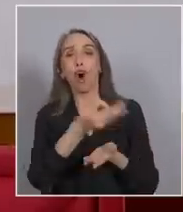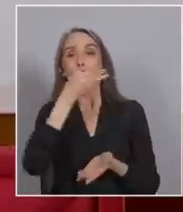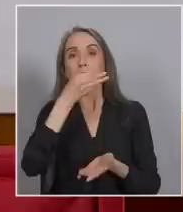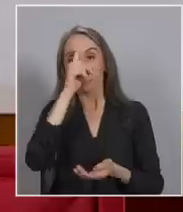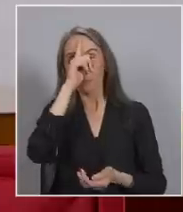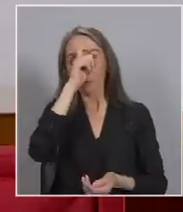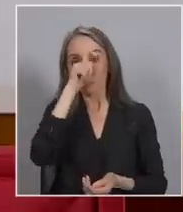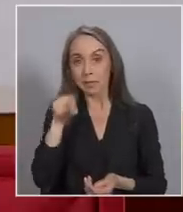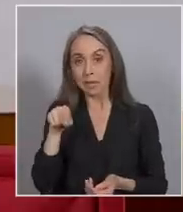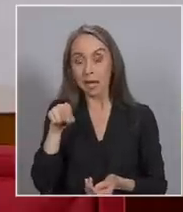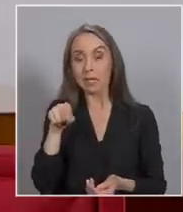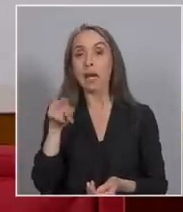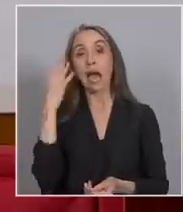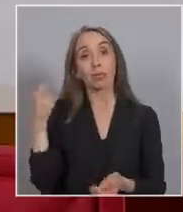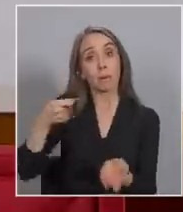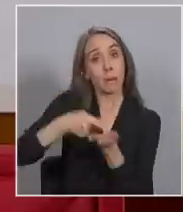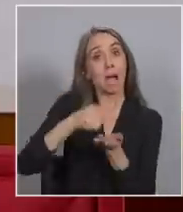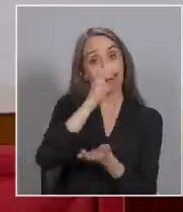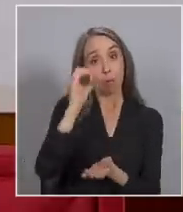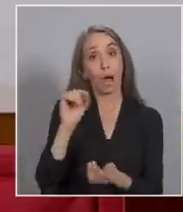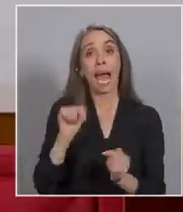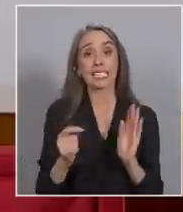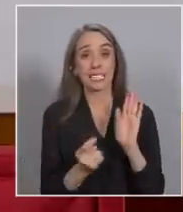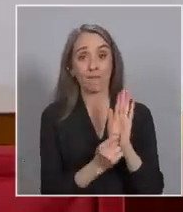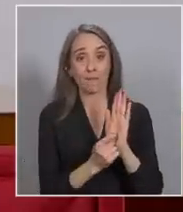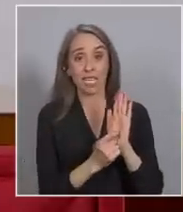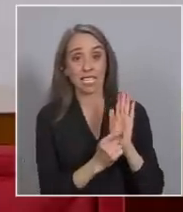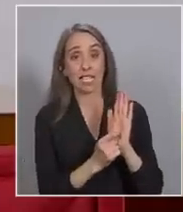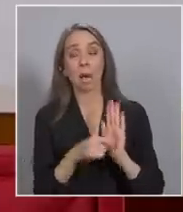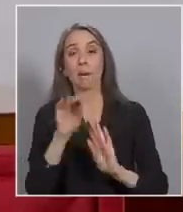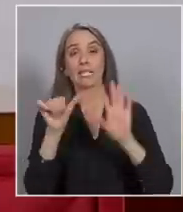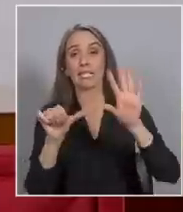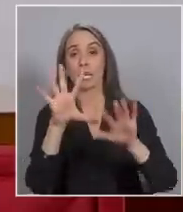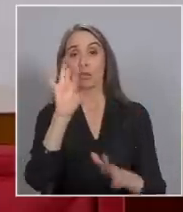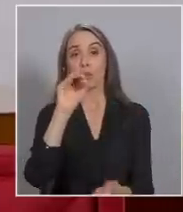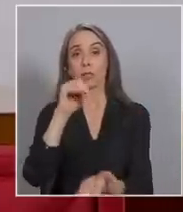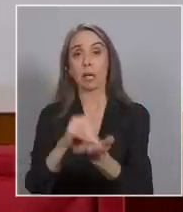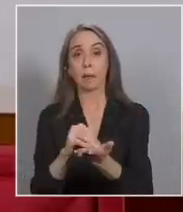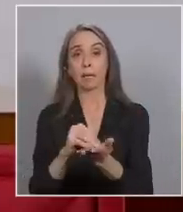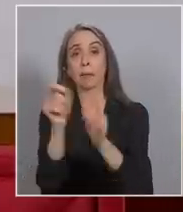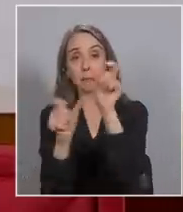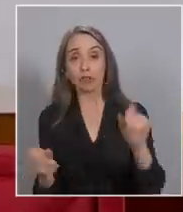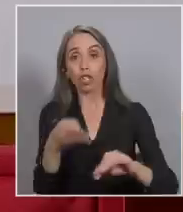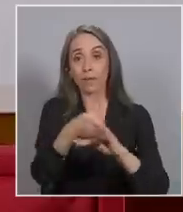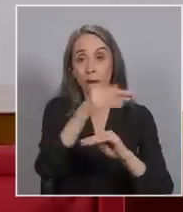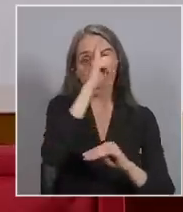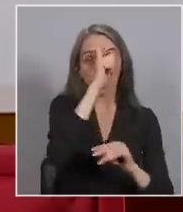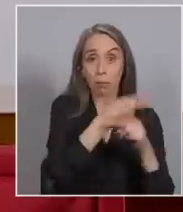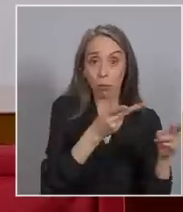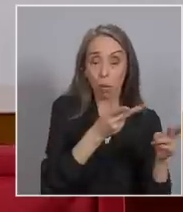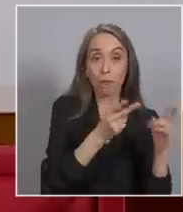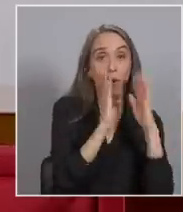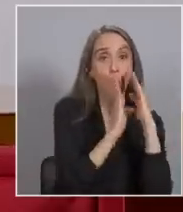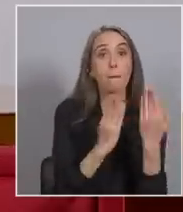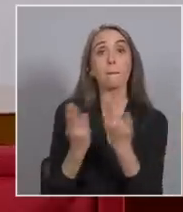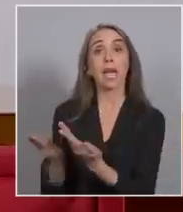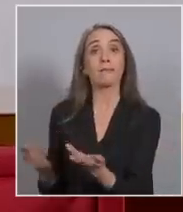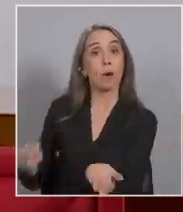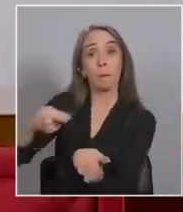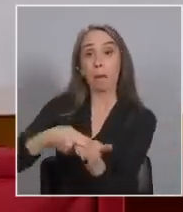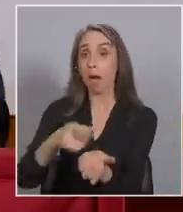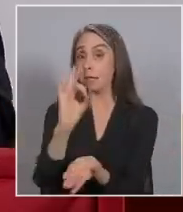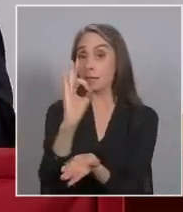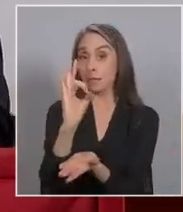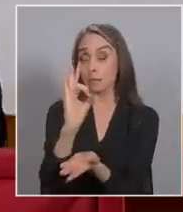tratamientos. A la fecha, son más de 650.000 usuarios beneficiados. Y quiero